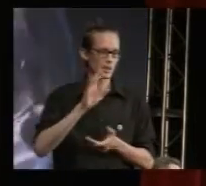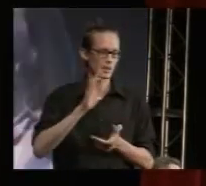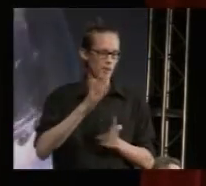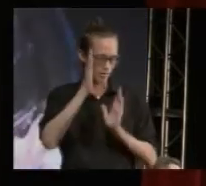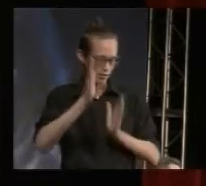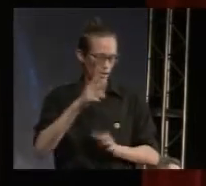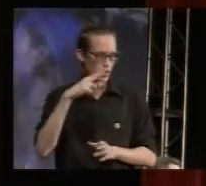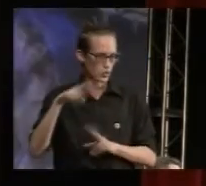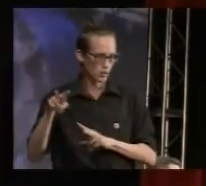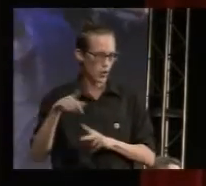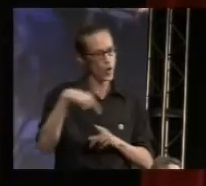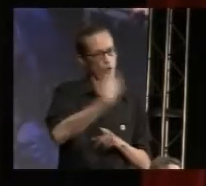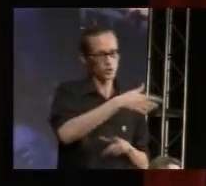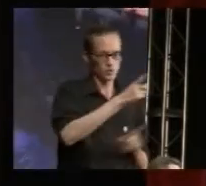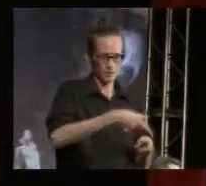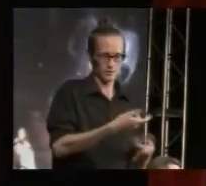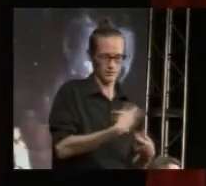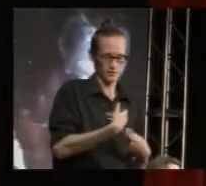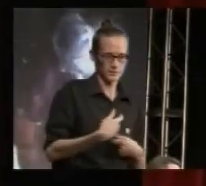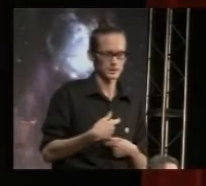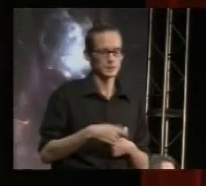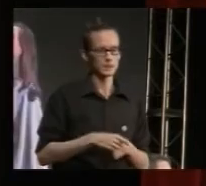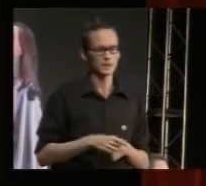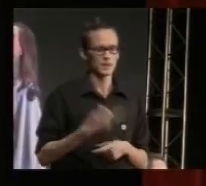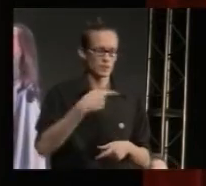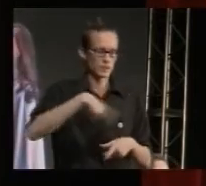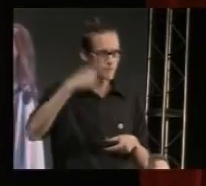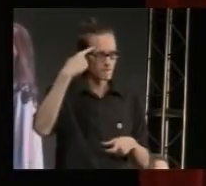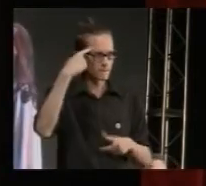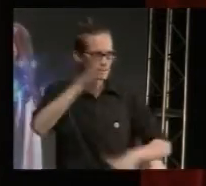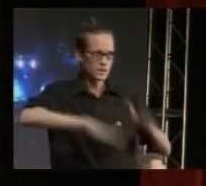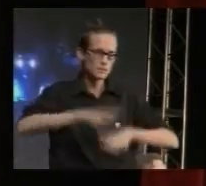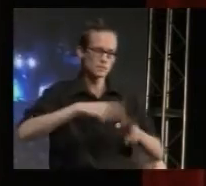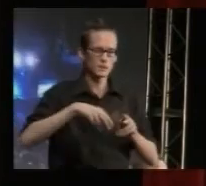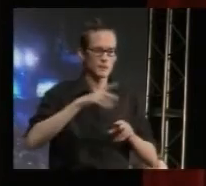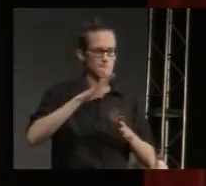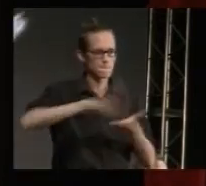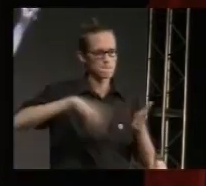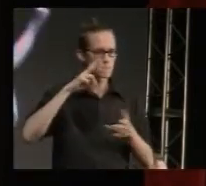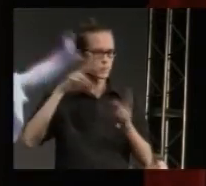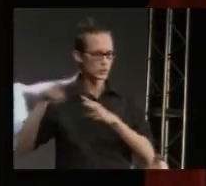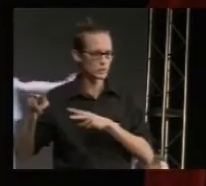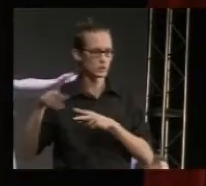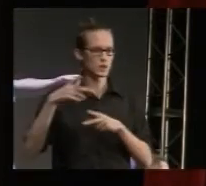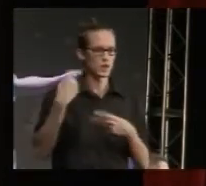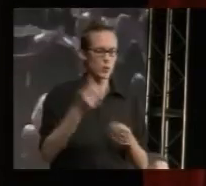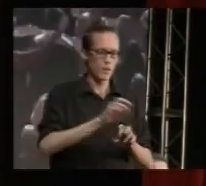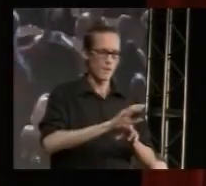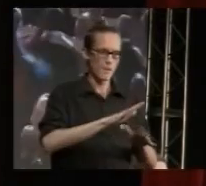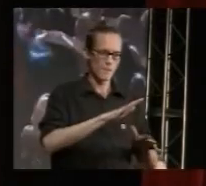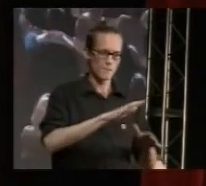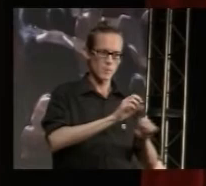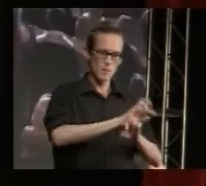eso planificamos estratégicamente nuestra política turística. Estos ejes de acción son la planificación, la promoción,